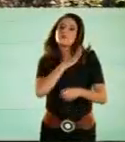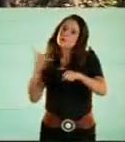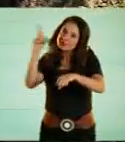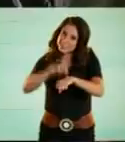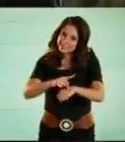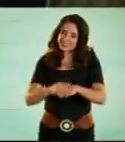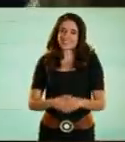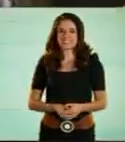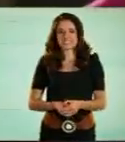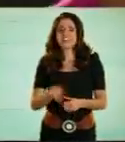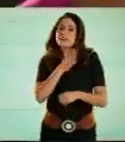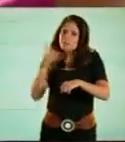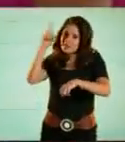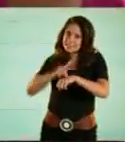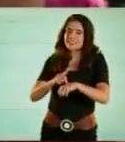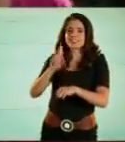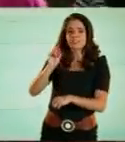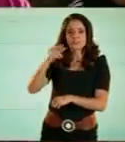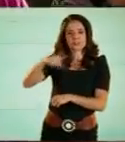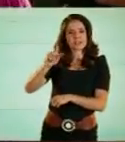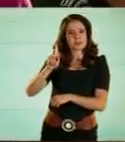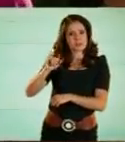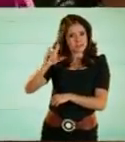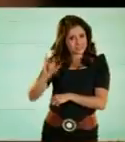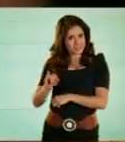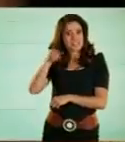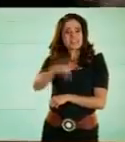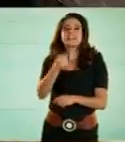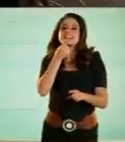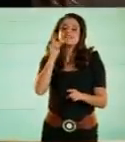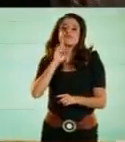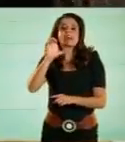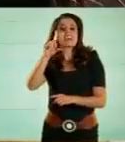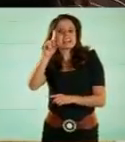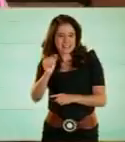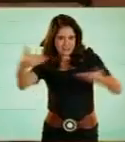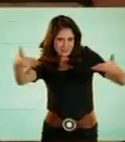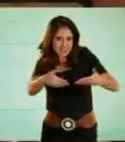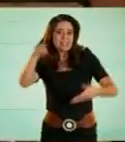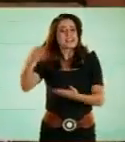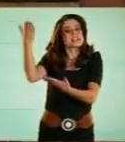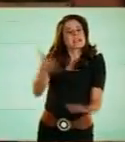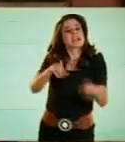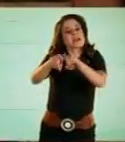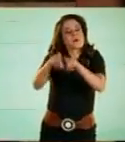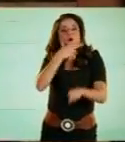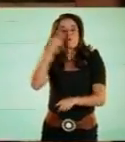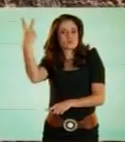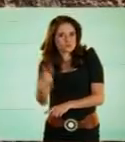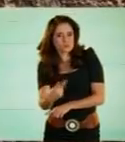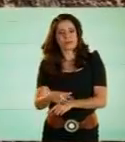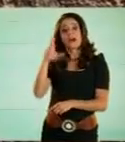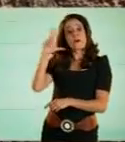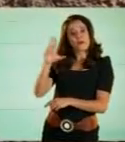Buenos días. Buenos días, doña Pili. Mira, ella es Elda, la niña que te platiqué. Acaba de llegar con su hermano. Ah, hola,